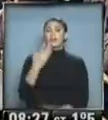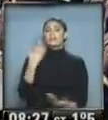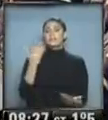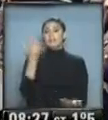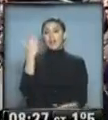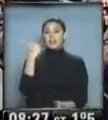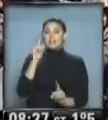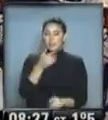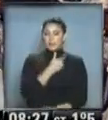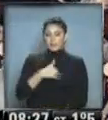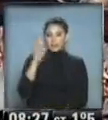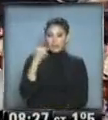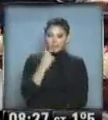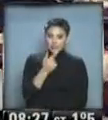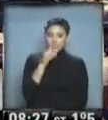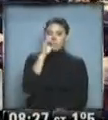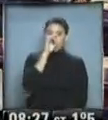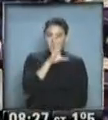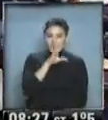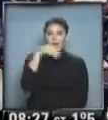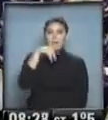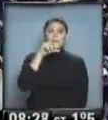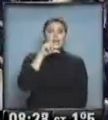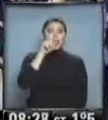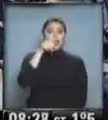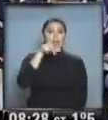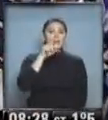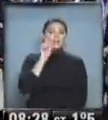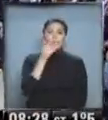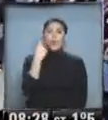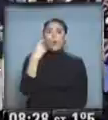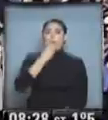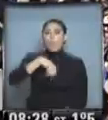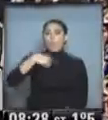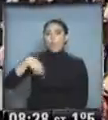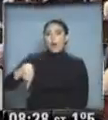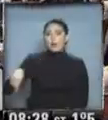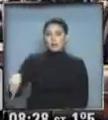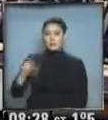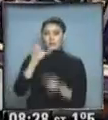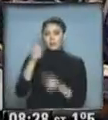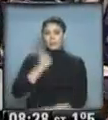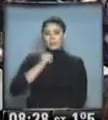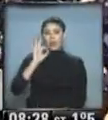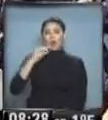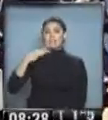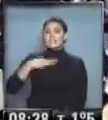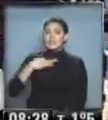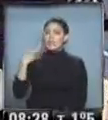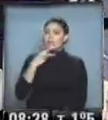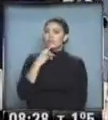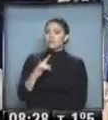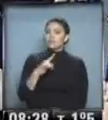recién y lo dijo ayer la presidenta. No solamente Milani, sino cualquier militar o cualquier civil